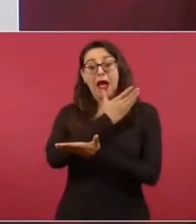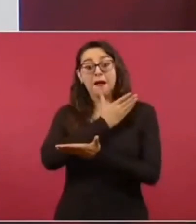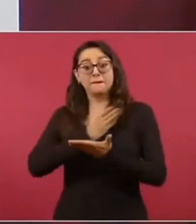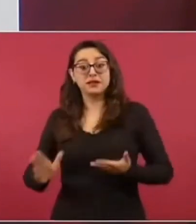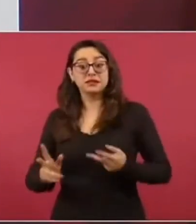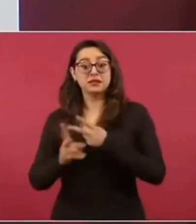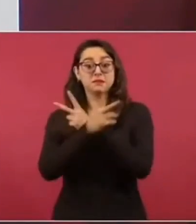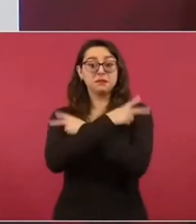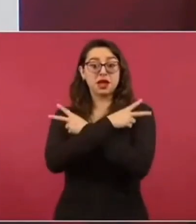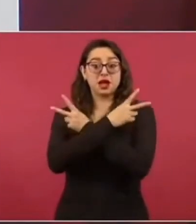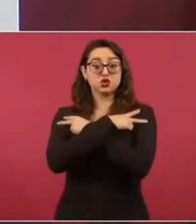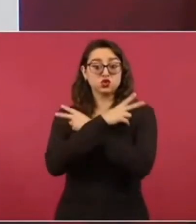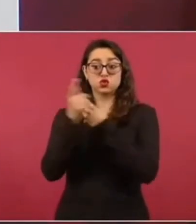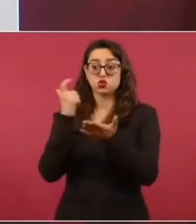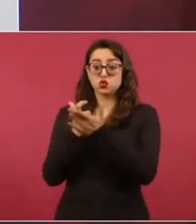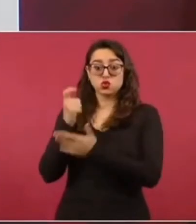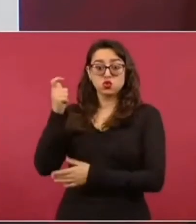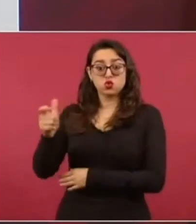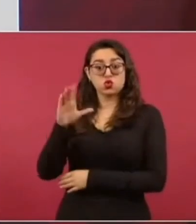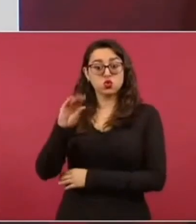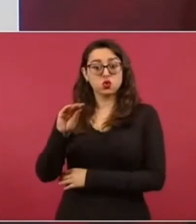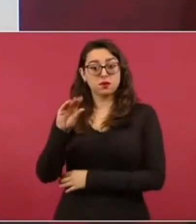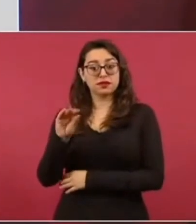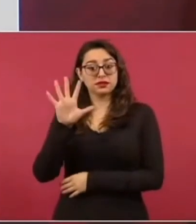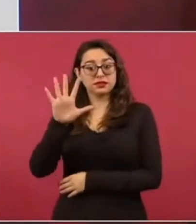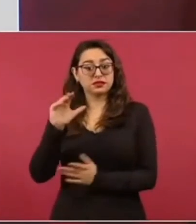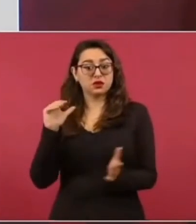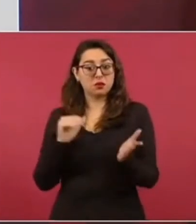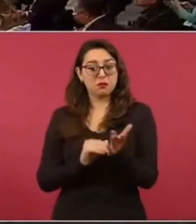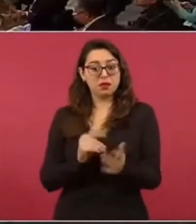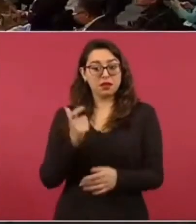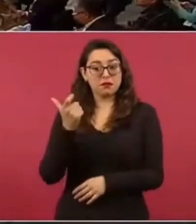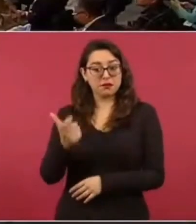95,000 pesos, 10 días de sueldo.